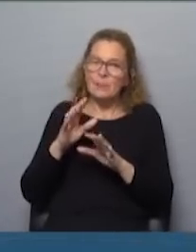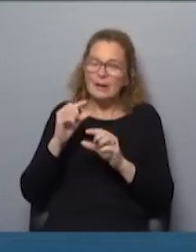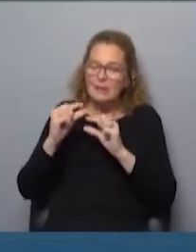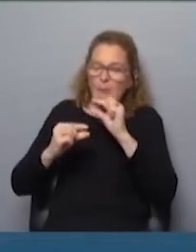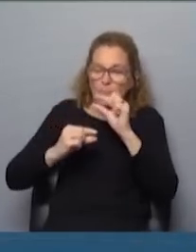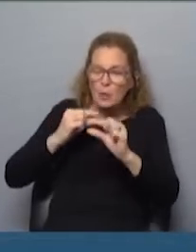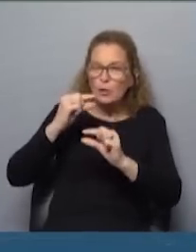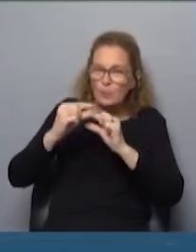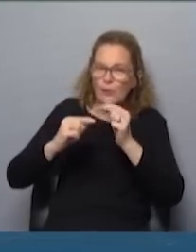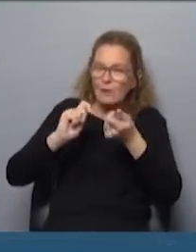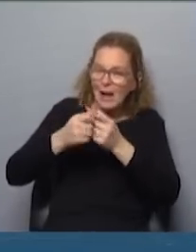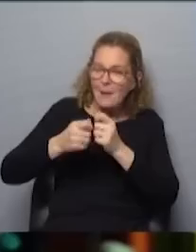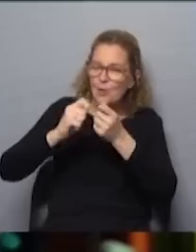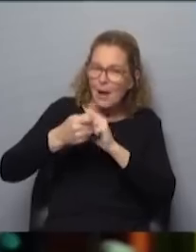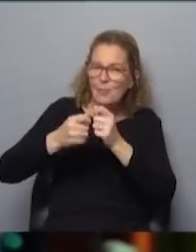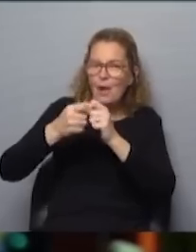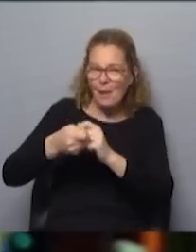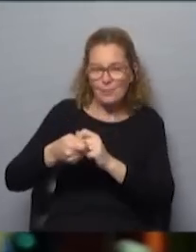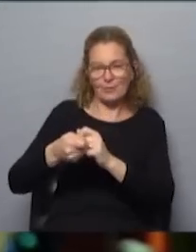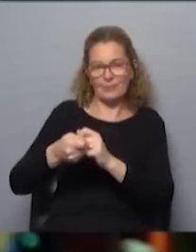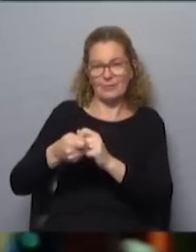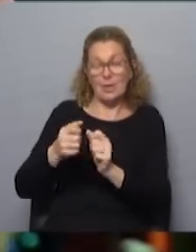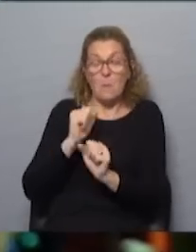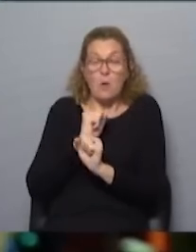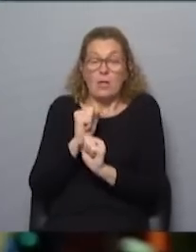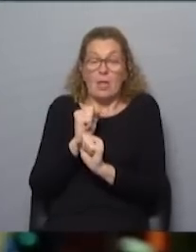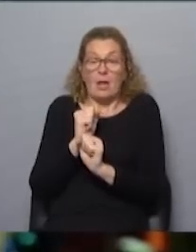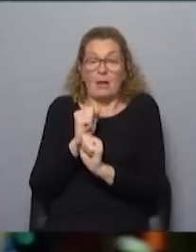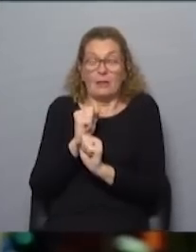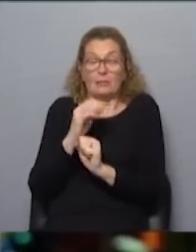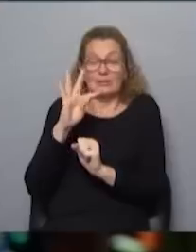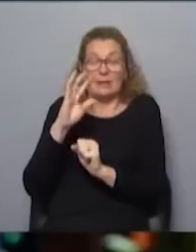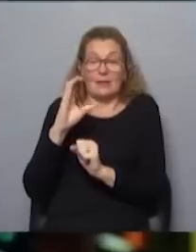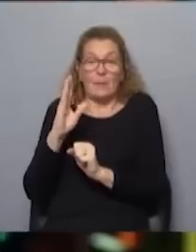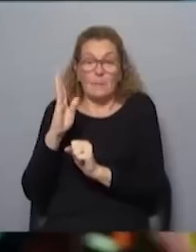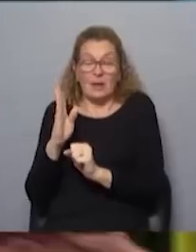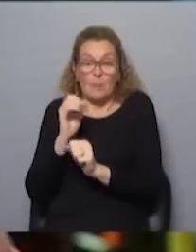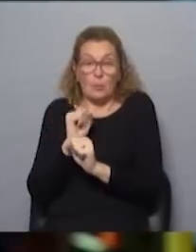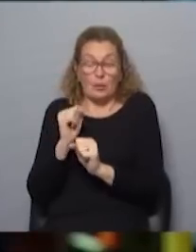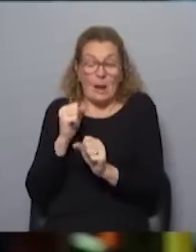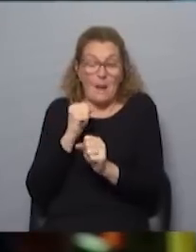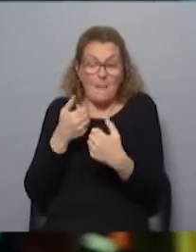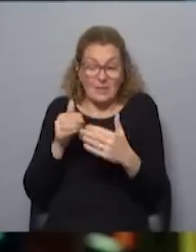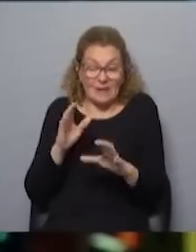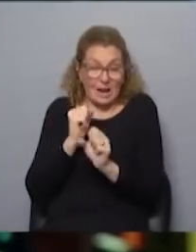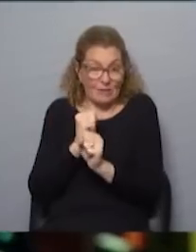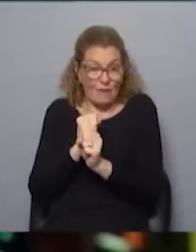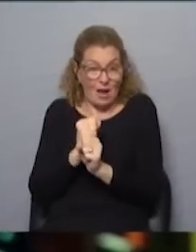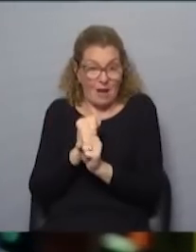se fueran dando las circunstancias que permitiesen que te esp ktm a ti pudiese operar